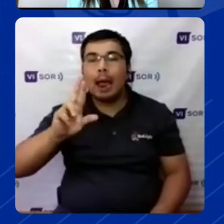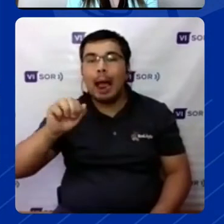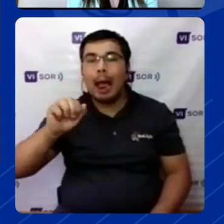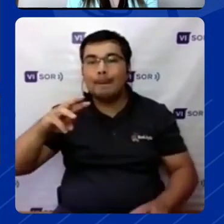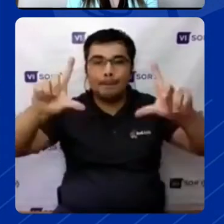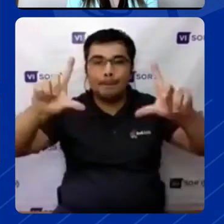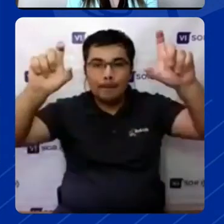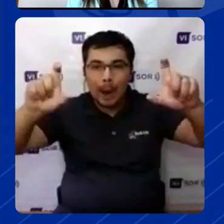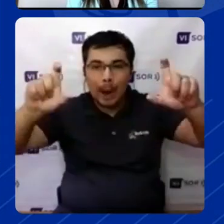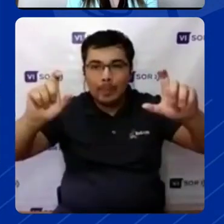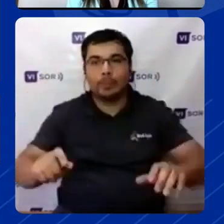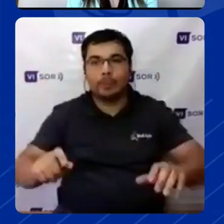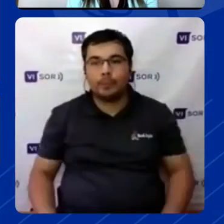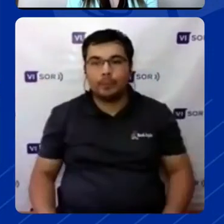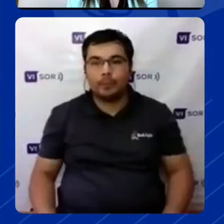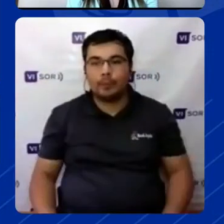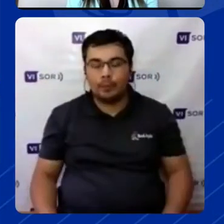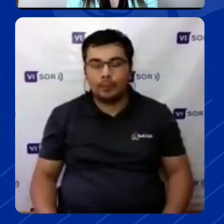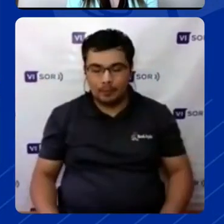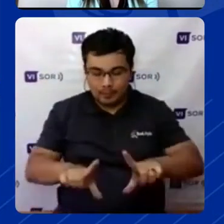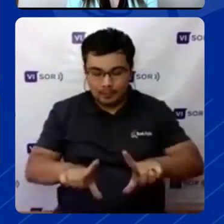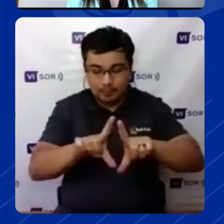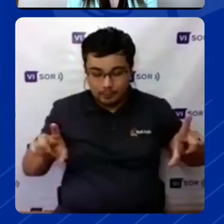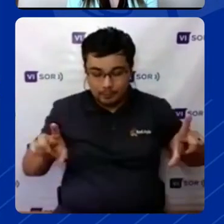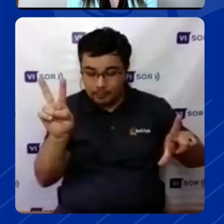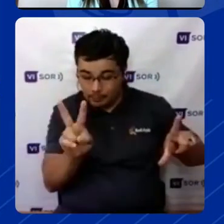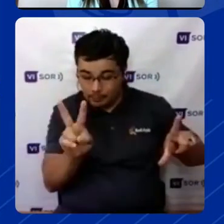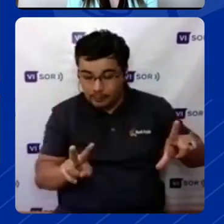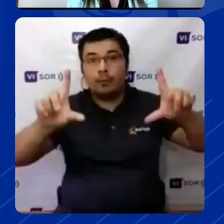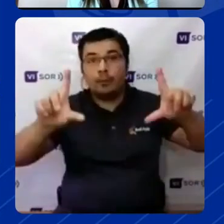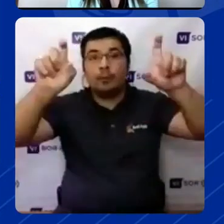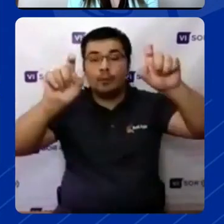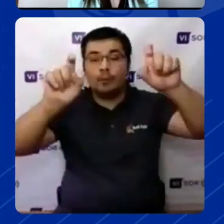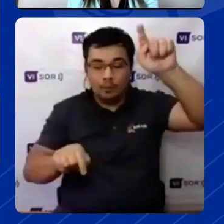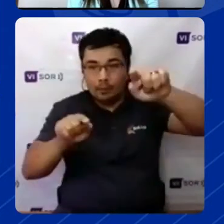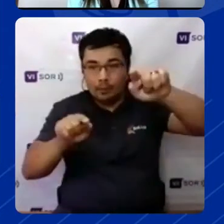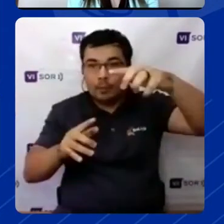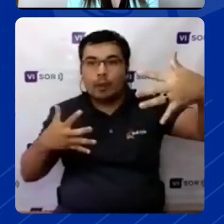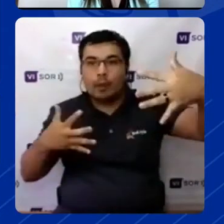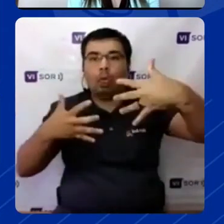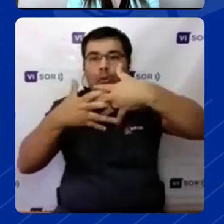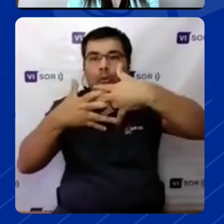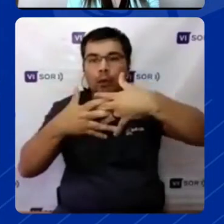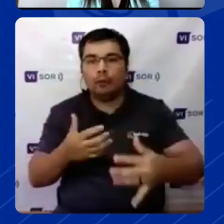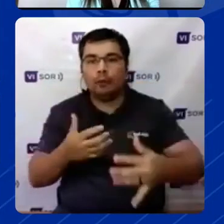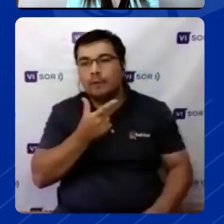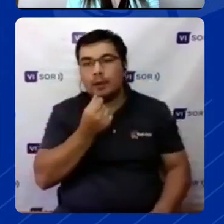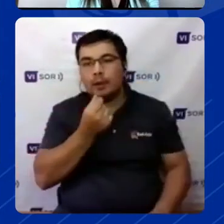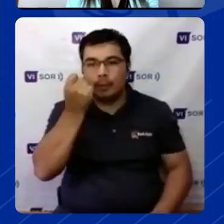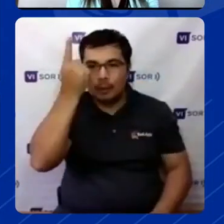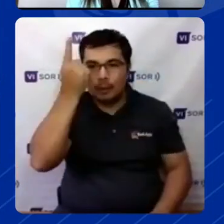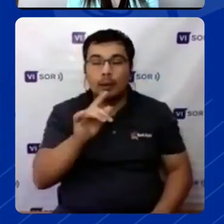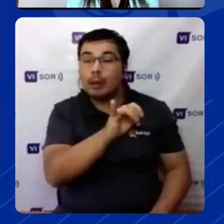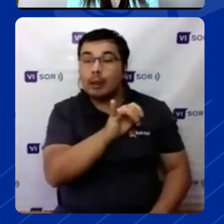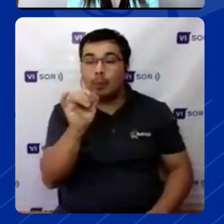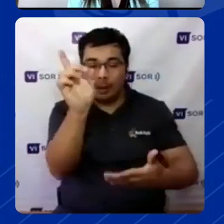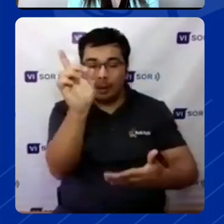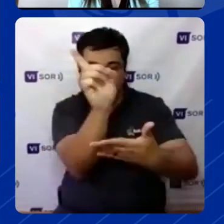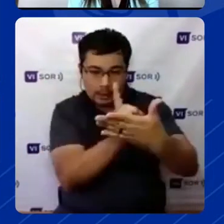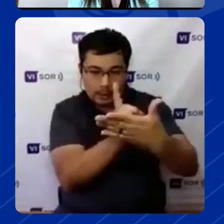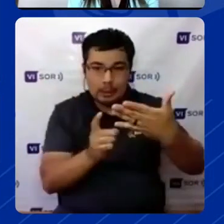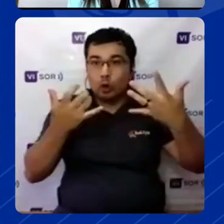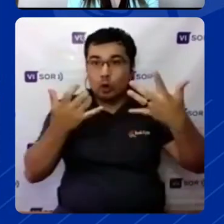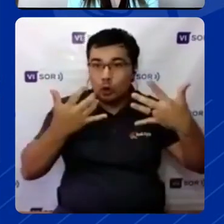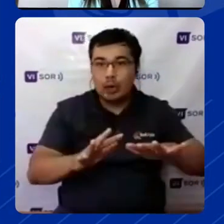más fácil y rápida de las personas con dificultad para comprender. Después del diseño pasa a la validación